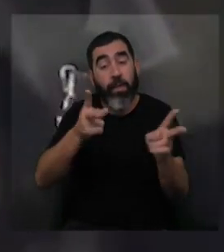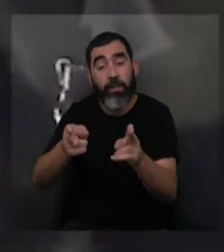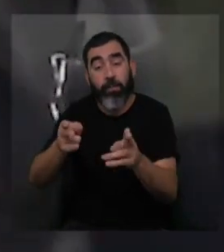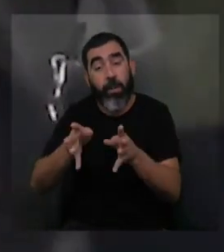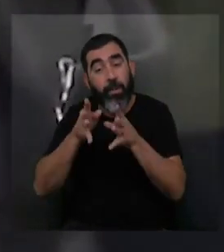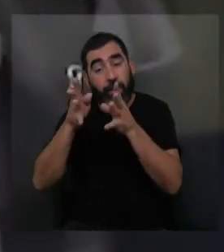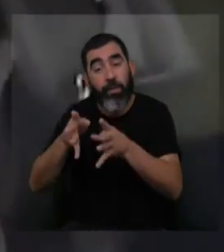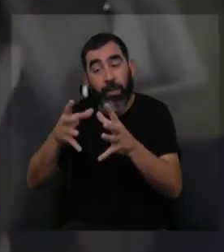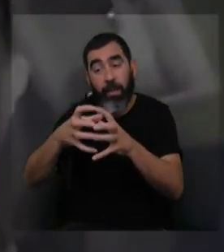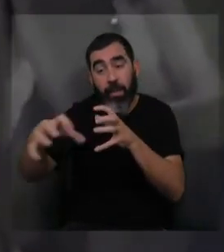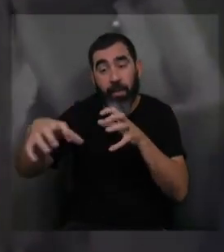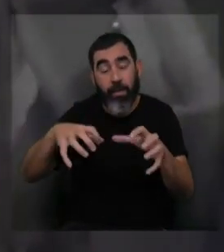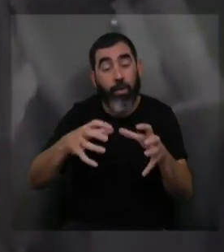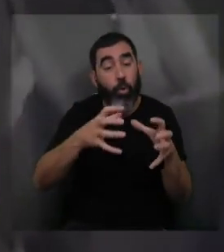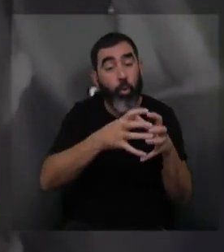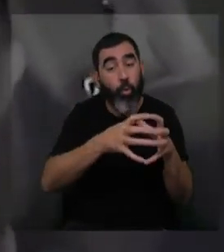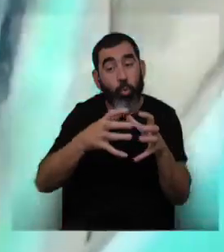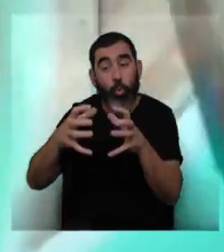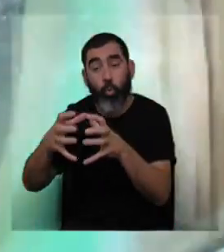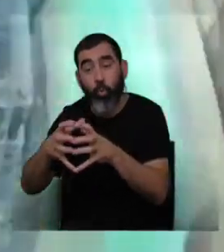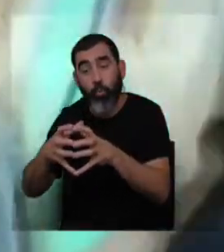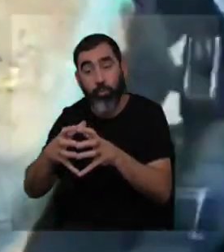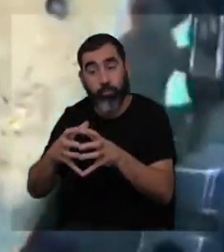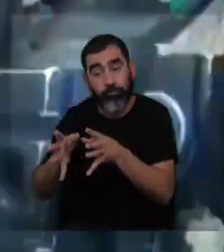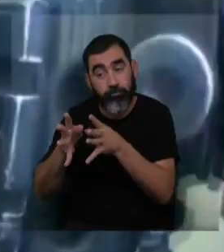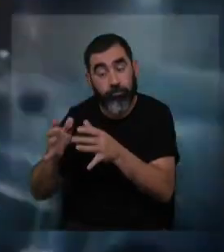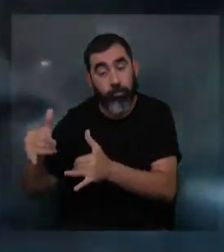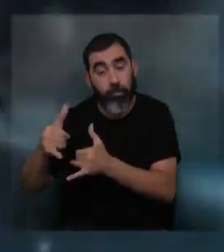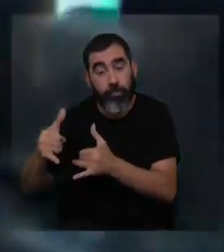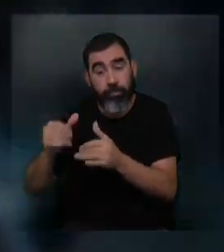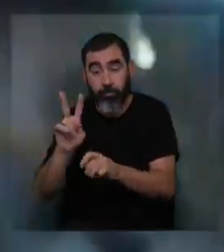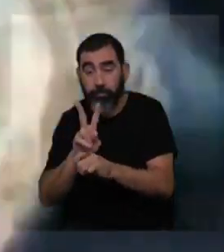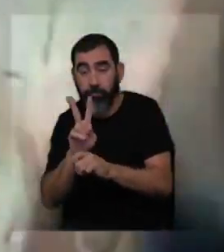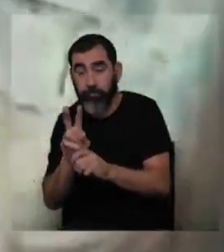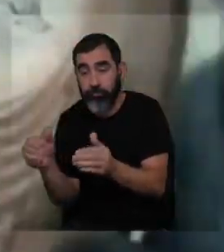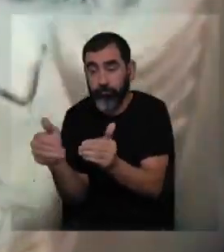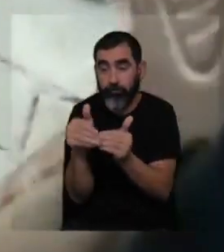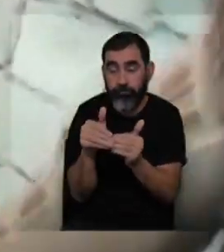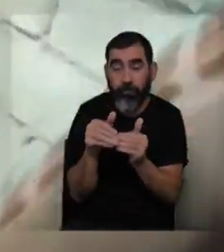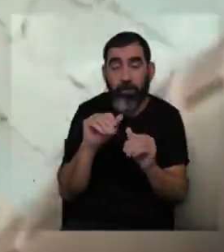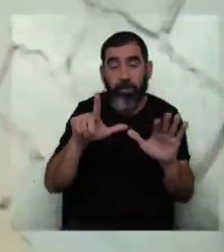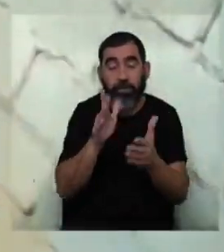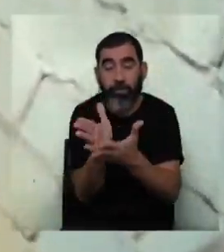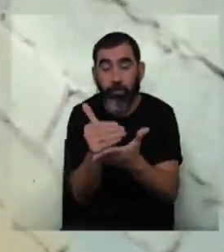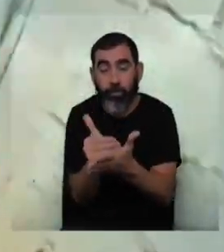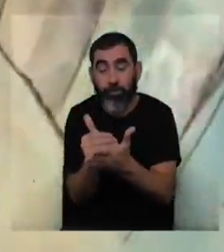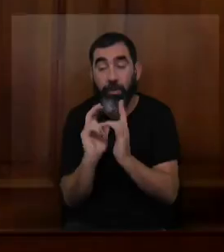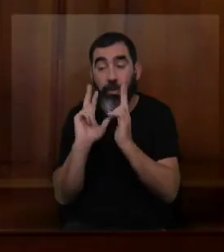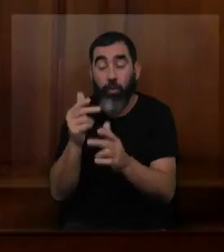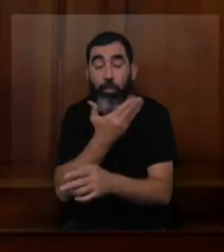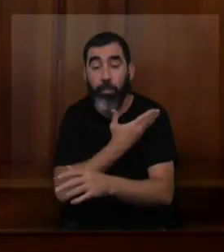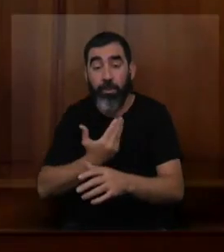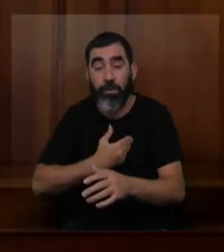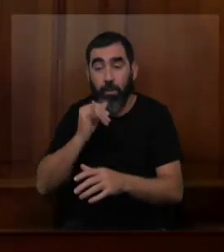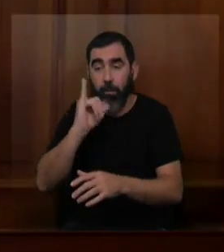que se ha sectorizado, ya que las bandas criminales, ante la ofensiva militar, se han resguardado y atrincherado en 7 provincias, aseguró Noboa en